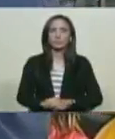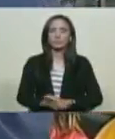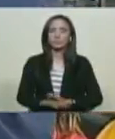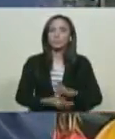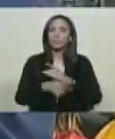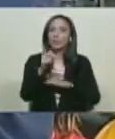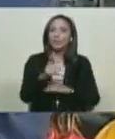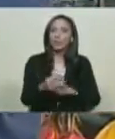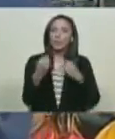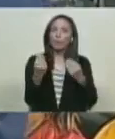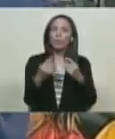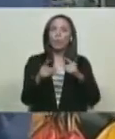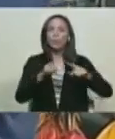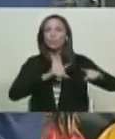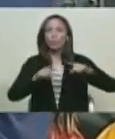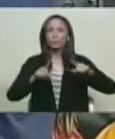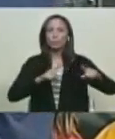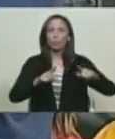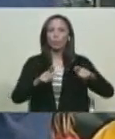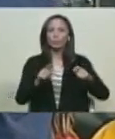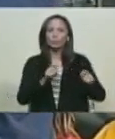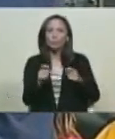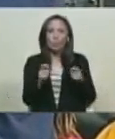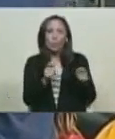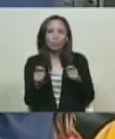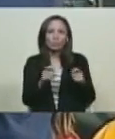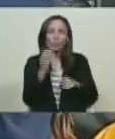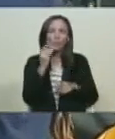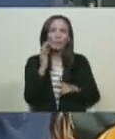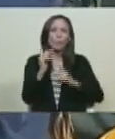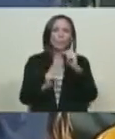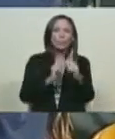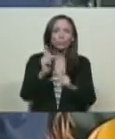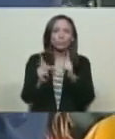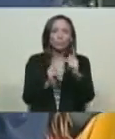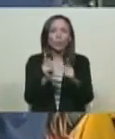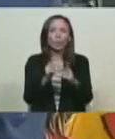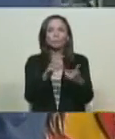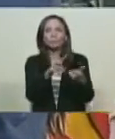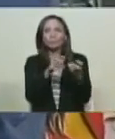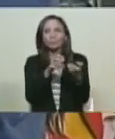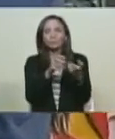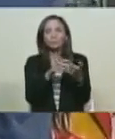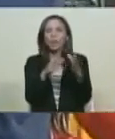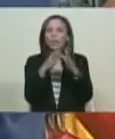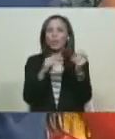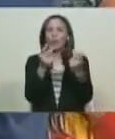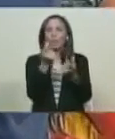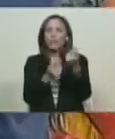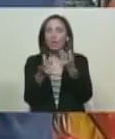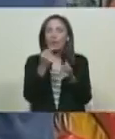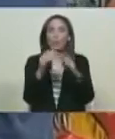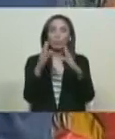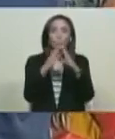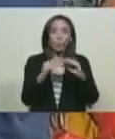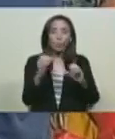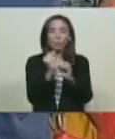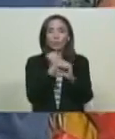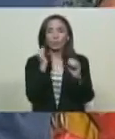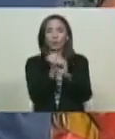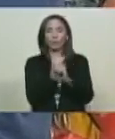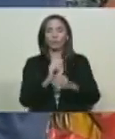crear controles para la distribución, producción, los ingresos, ganancias por medio de los trabajadores organizados